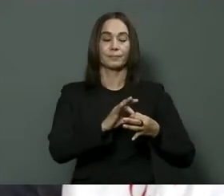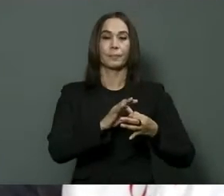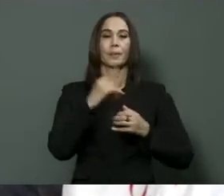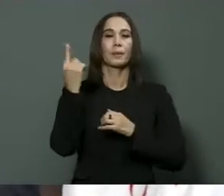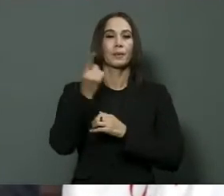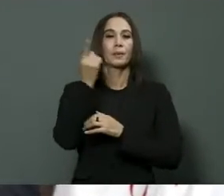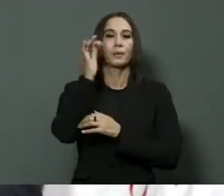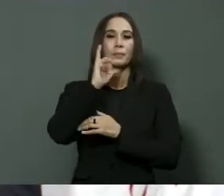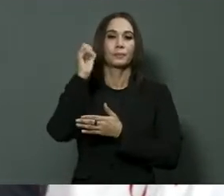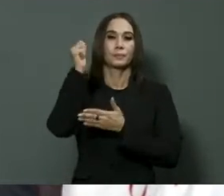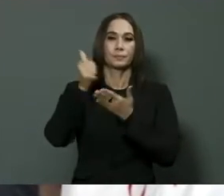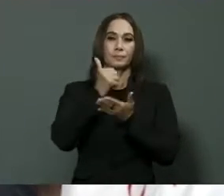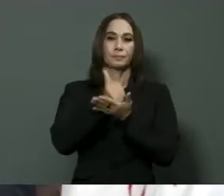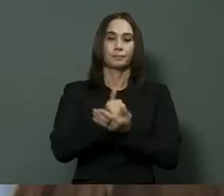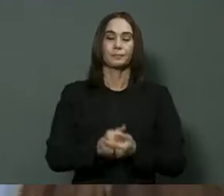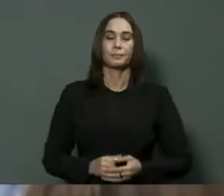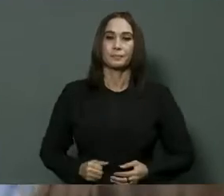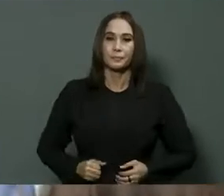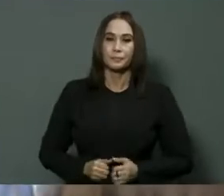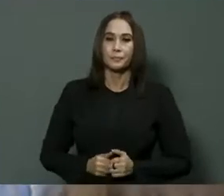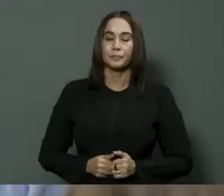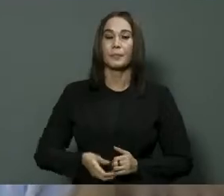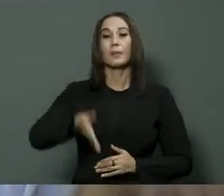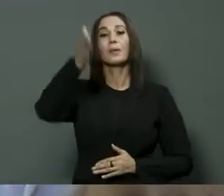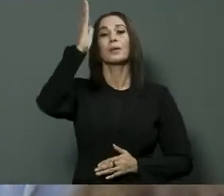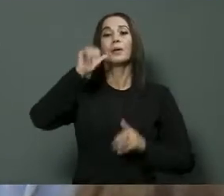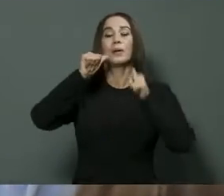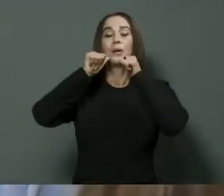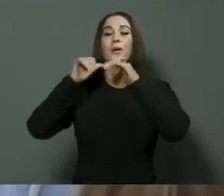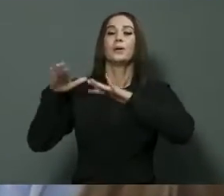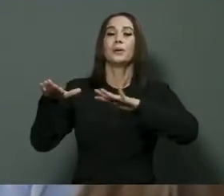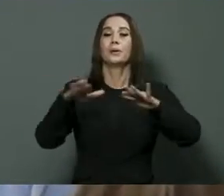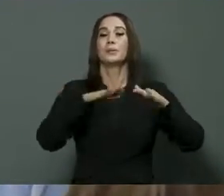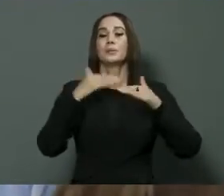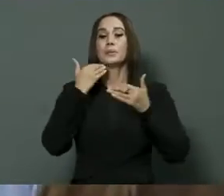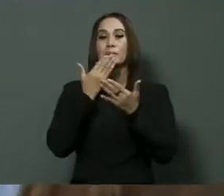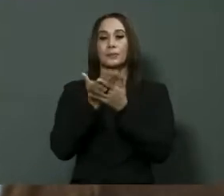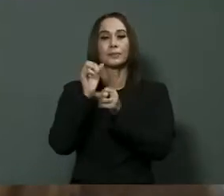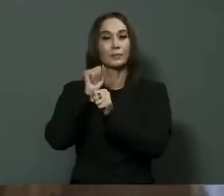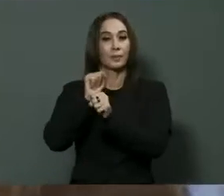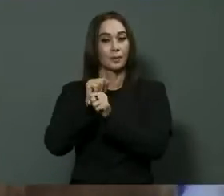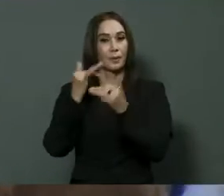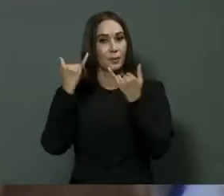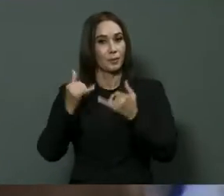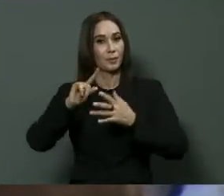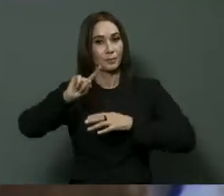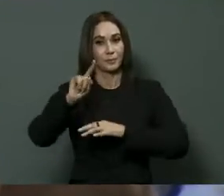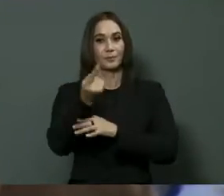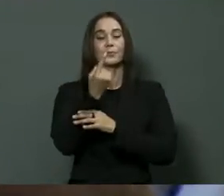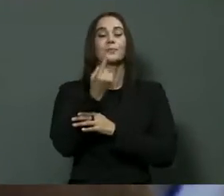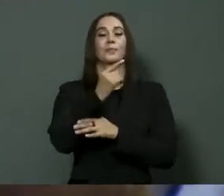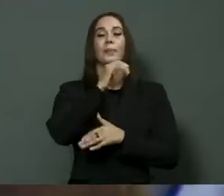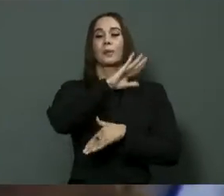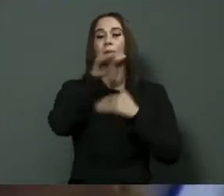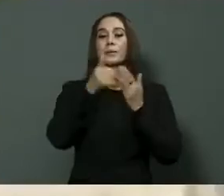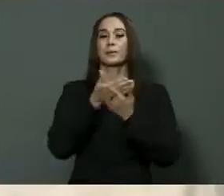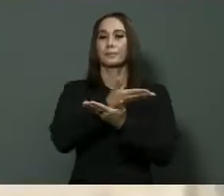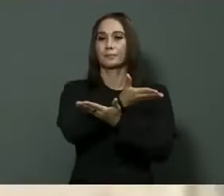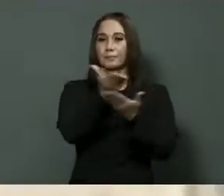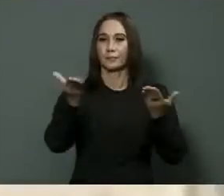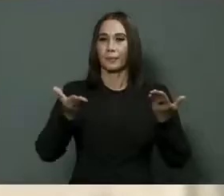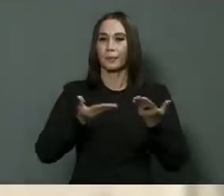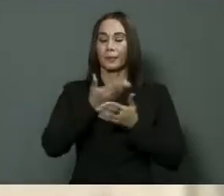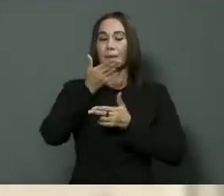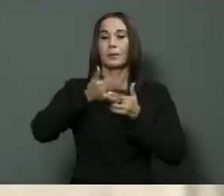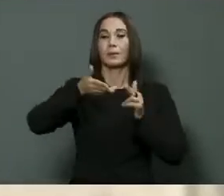los siglos de los siglos. Amén. Y que Dios bendiga esta buena acción que iniciamos hoy y a cada uno de ustedes en